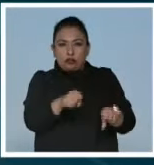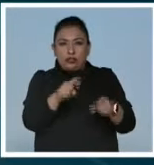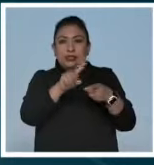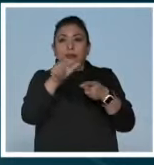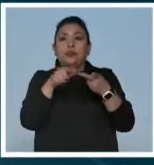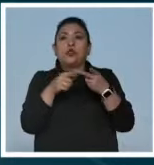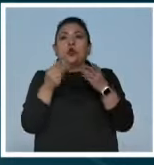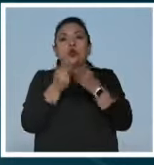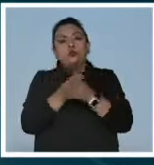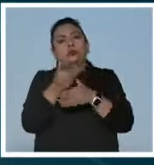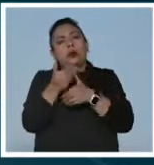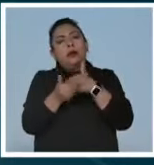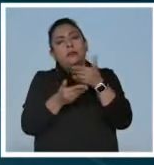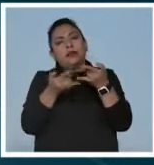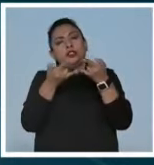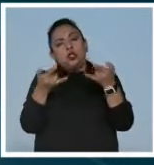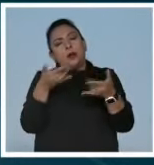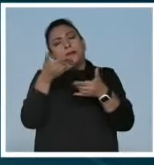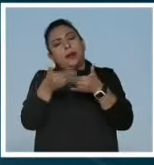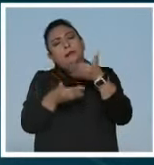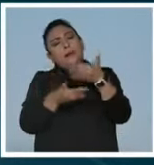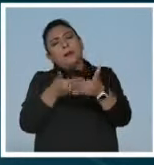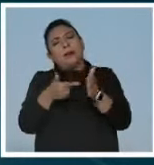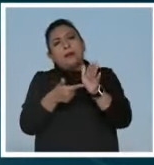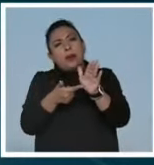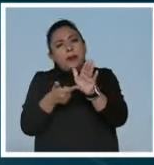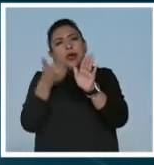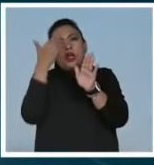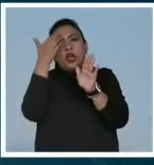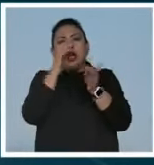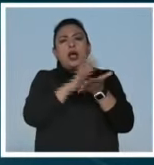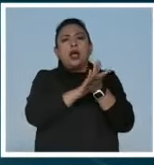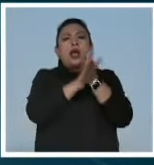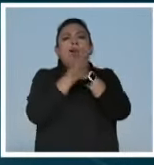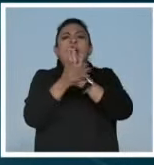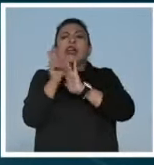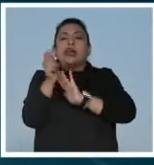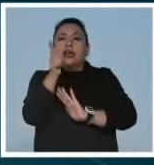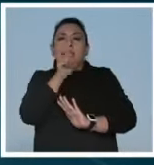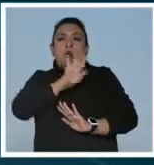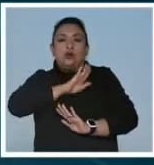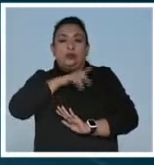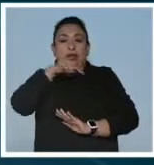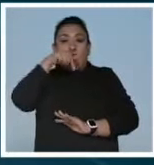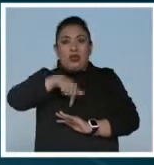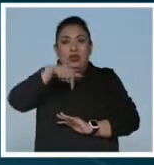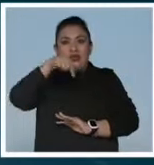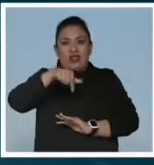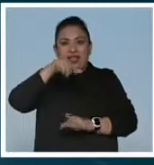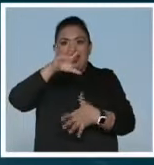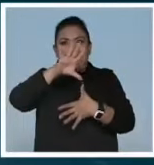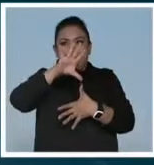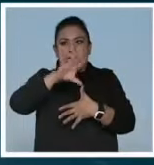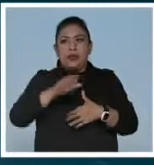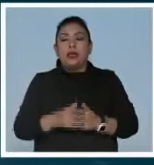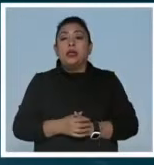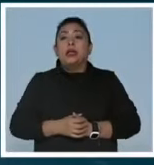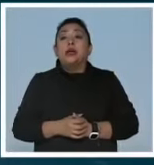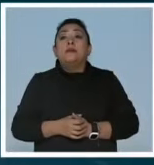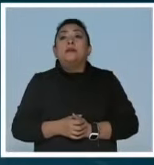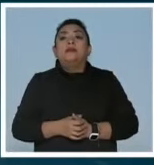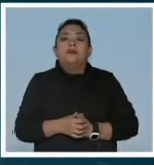Después, el curso irá progresando históricamente para llevarnos a conocer la evolución de la lengua española en este lado del Atlántico. Lo que